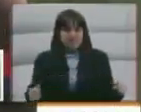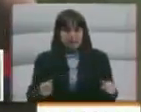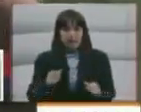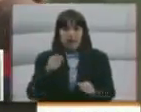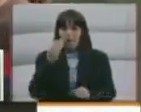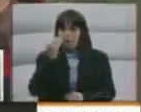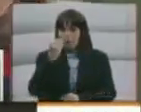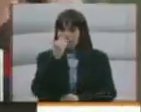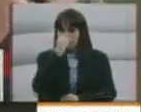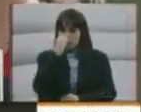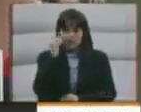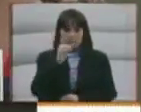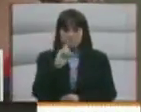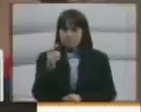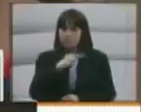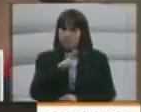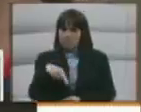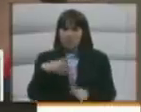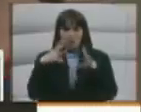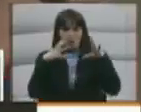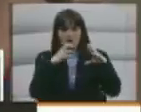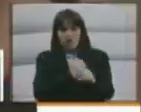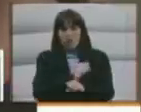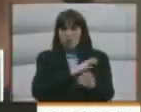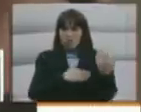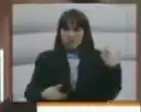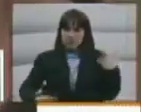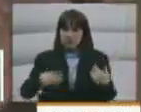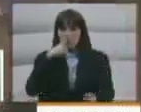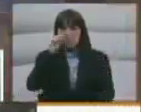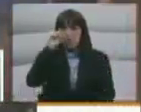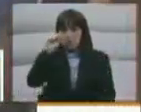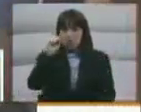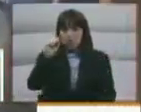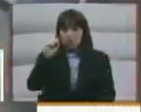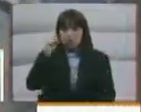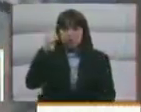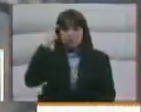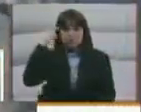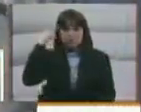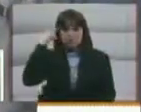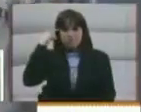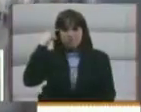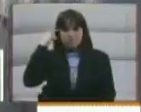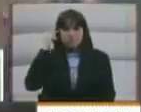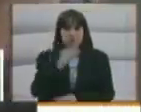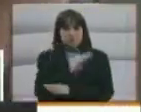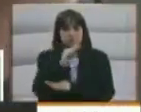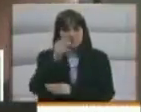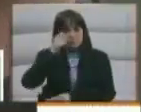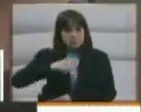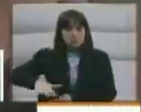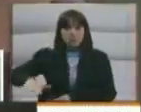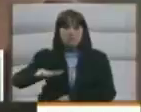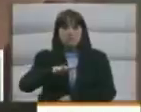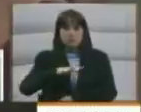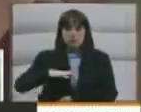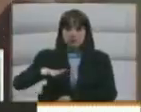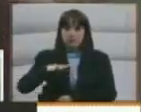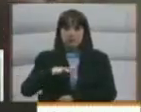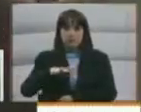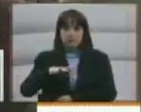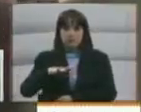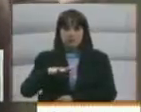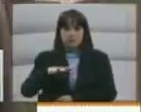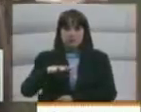nosotros confiamos en nuestro presidente Nicolás Maduro, ya que él es el protector del pueblo y es un legado